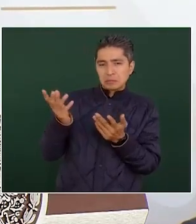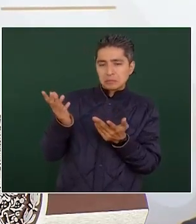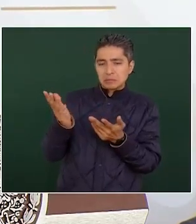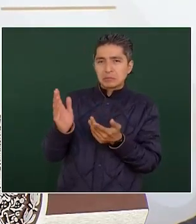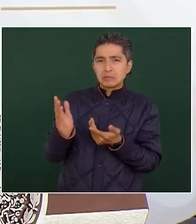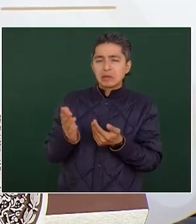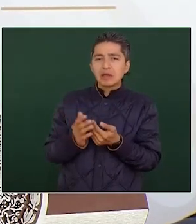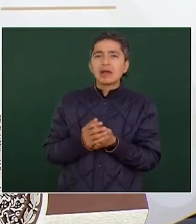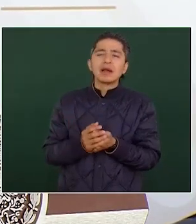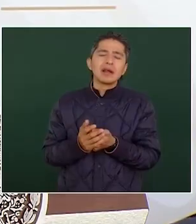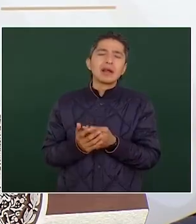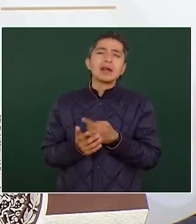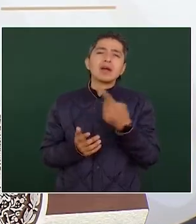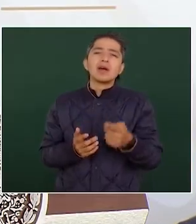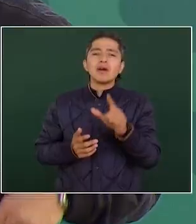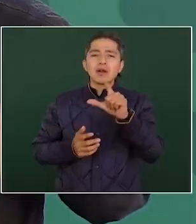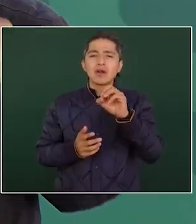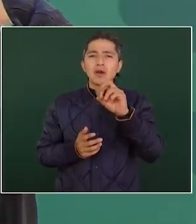Loret de Mola